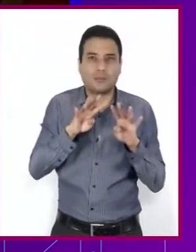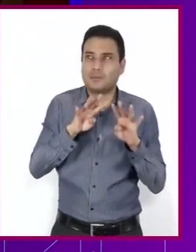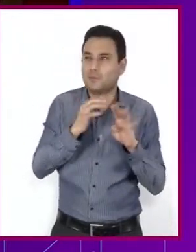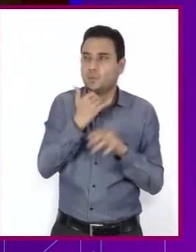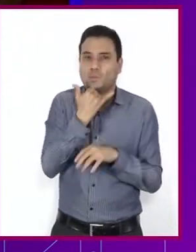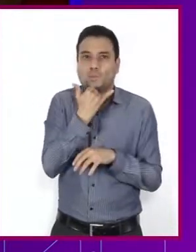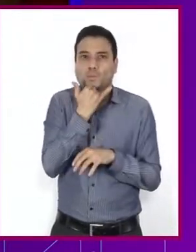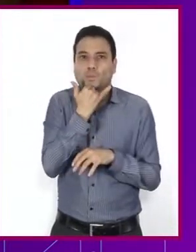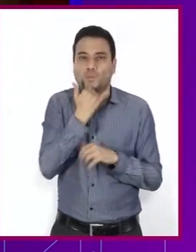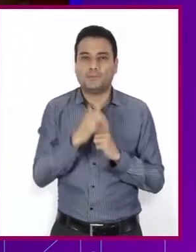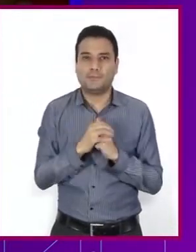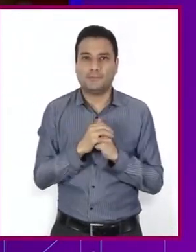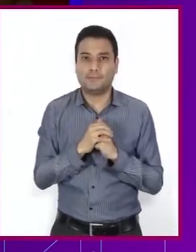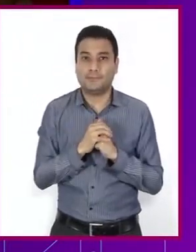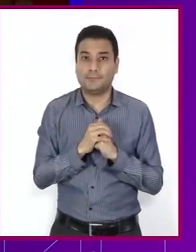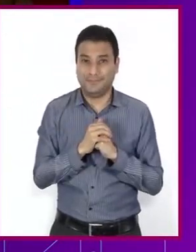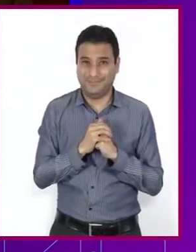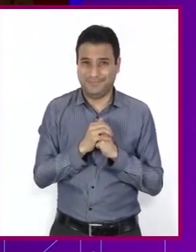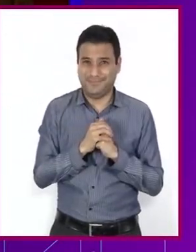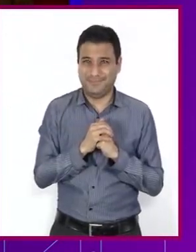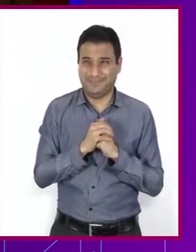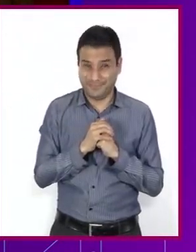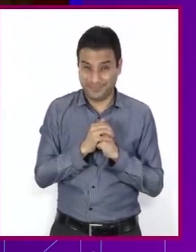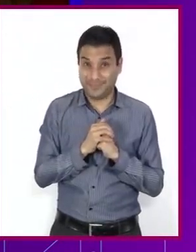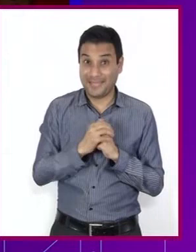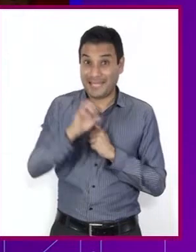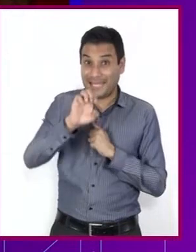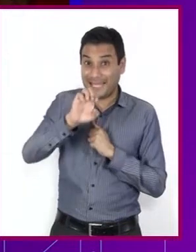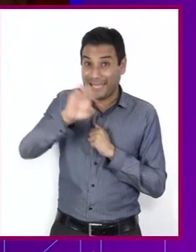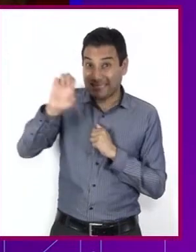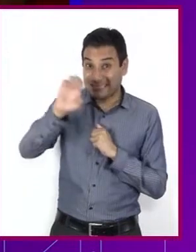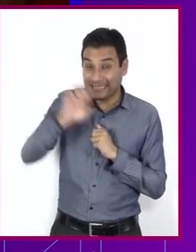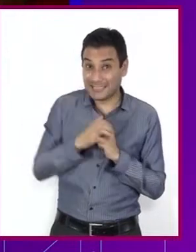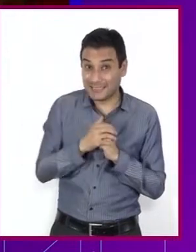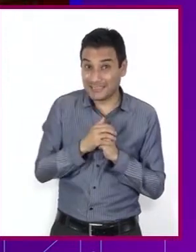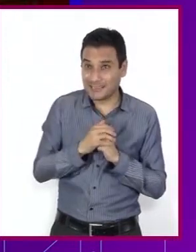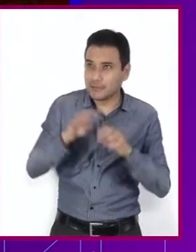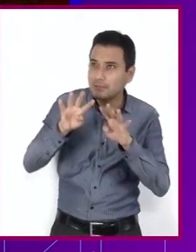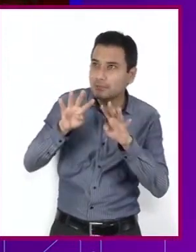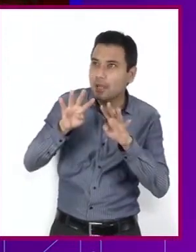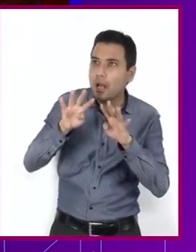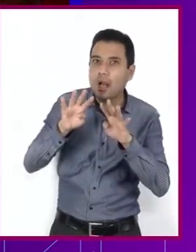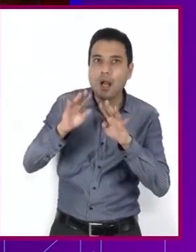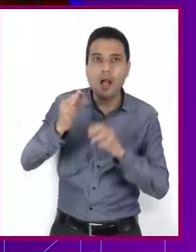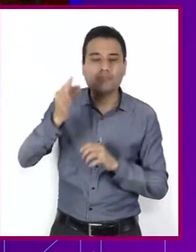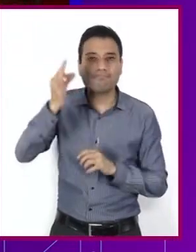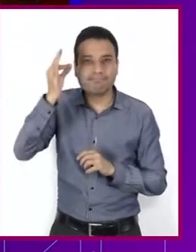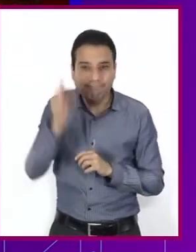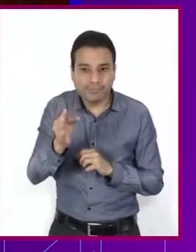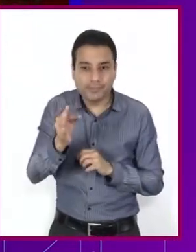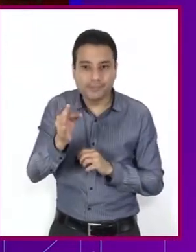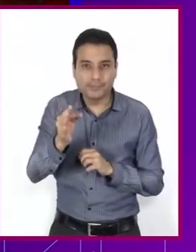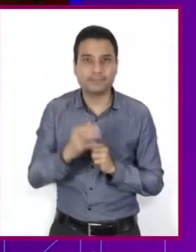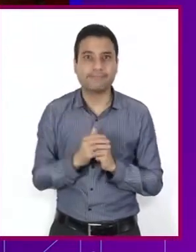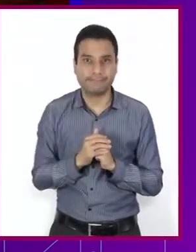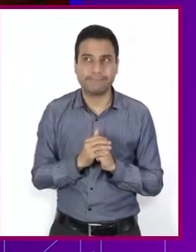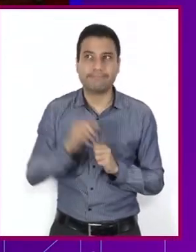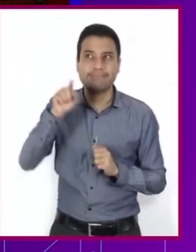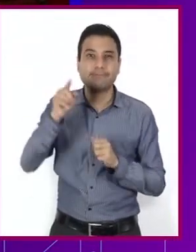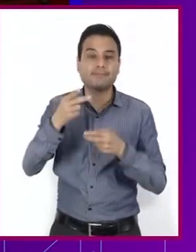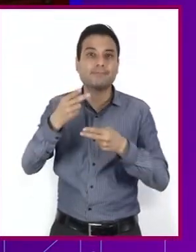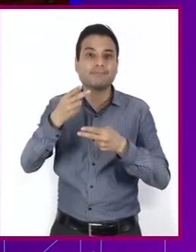Estos últimos, los que miraron hacia el oriente, fueron los que acertaron. Sus nombres